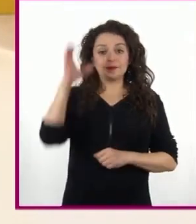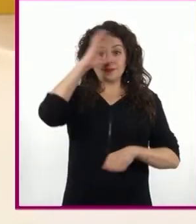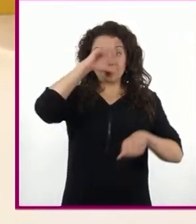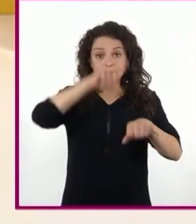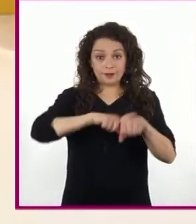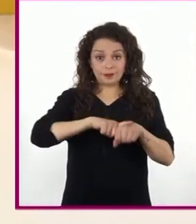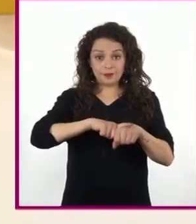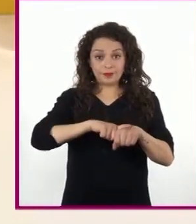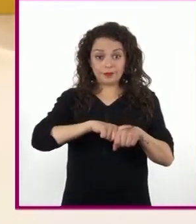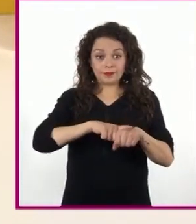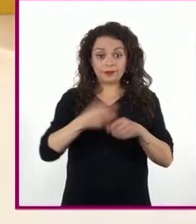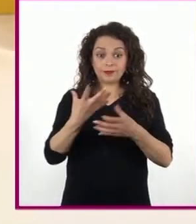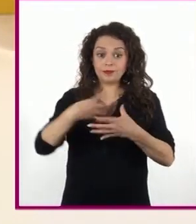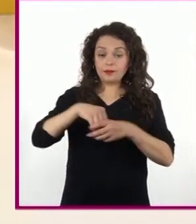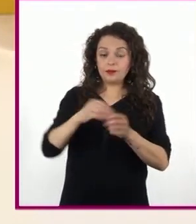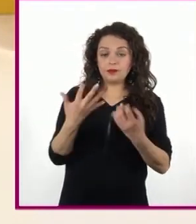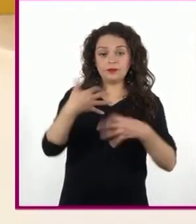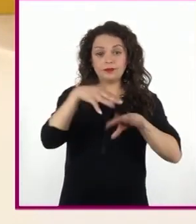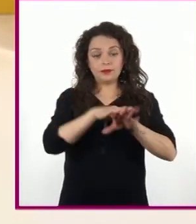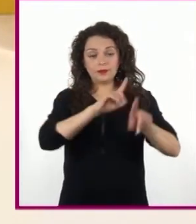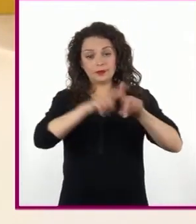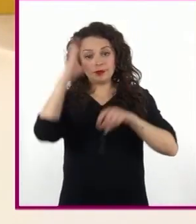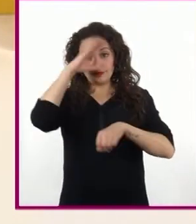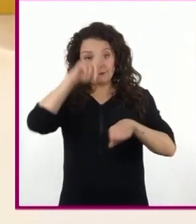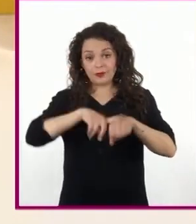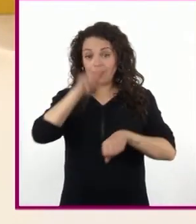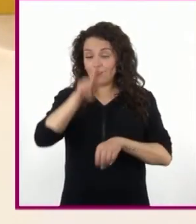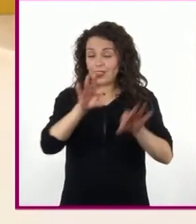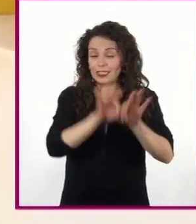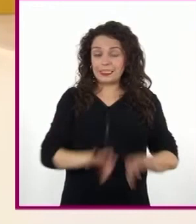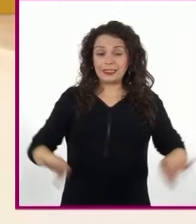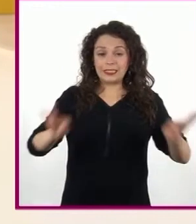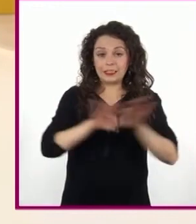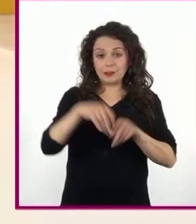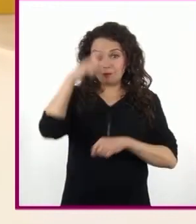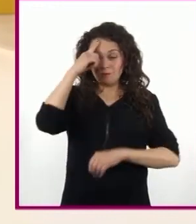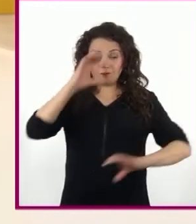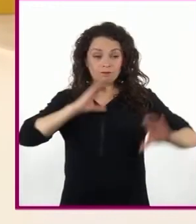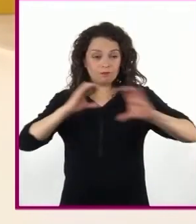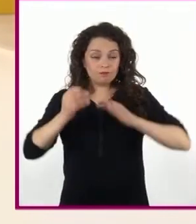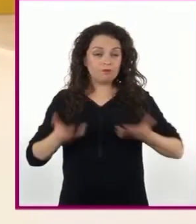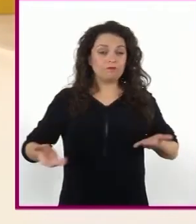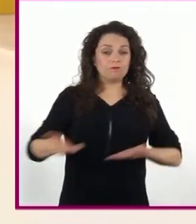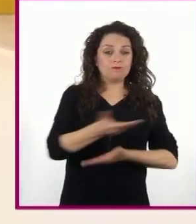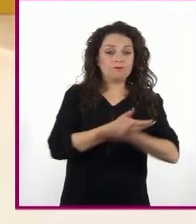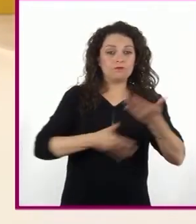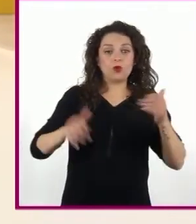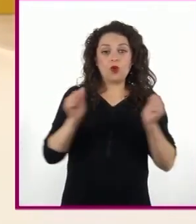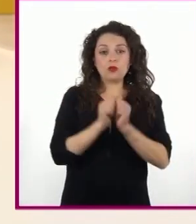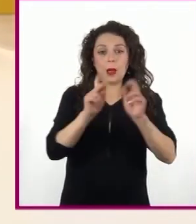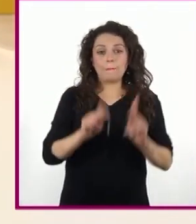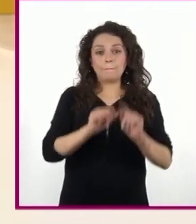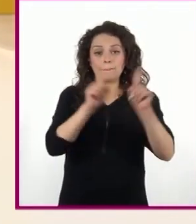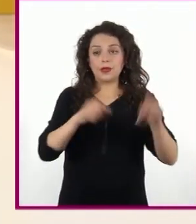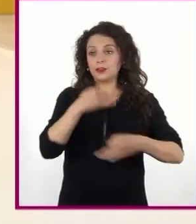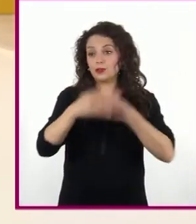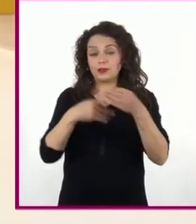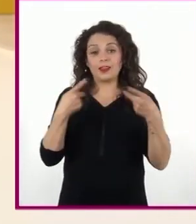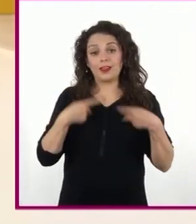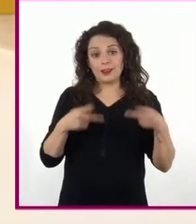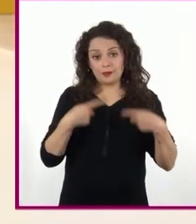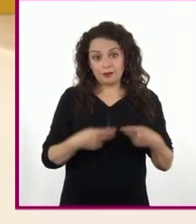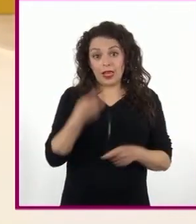e intercultural es fundamental para la convivencia armónica entre las personas. Esta cultura